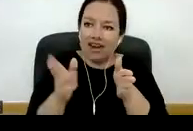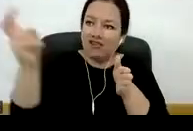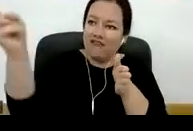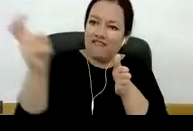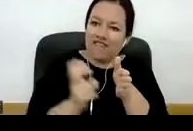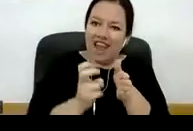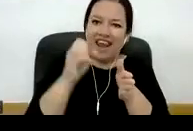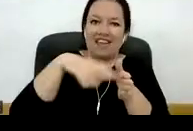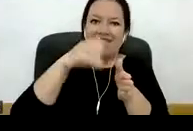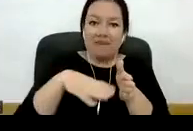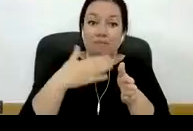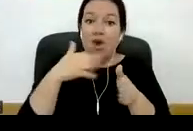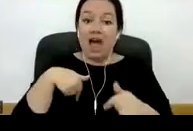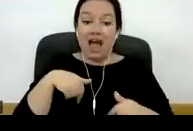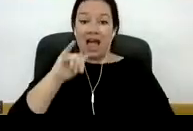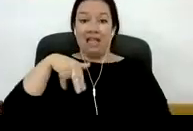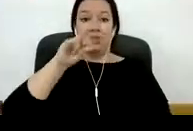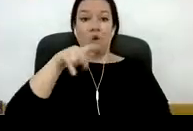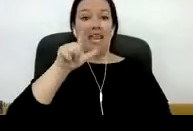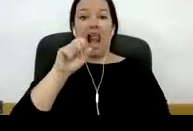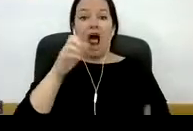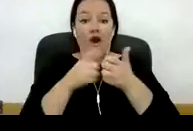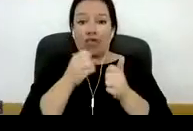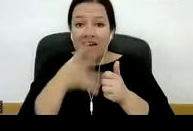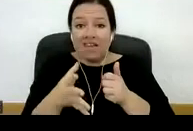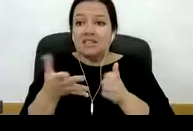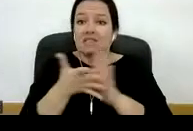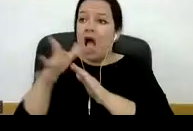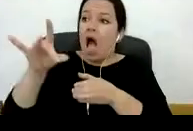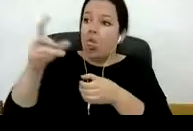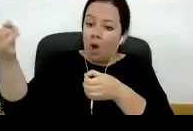función. Sin insulina, esta glucosa no entra a